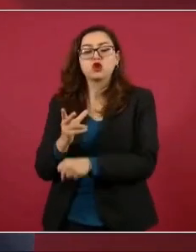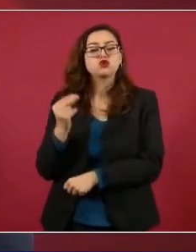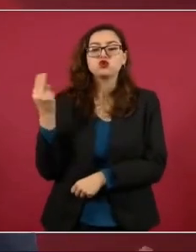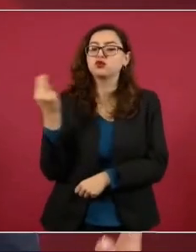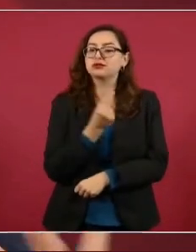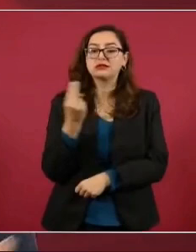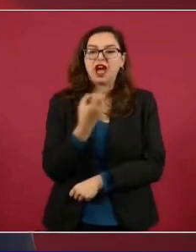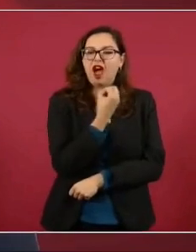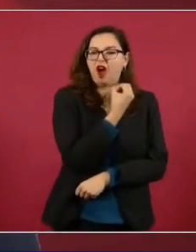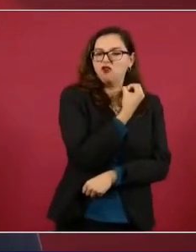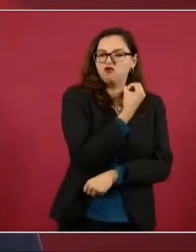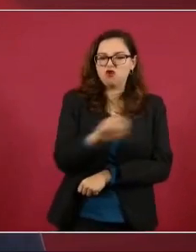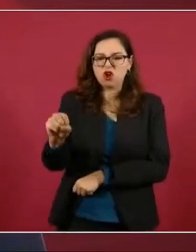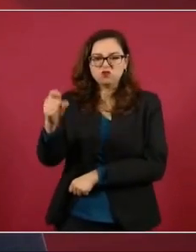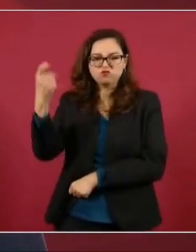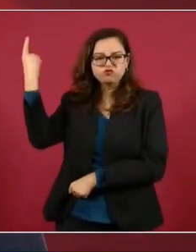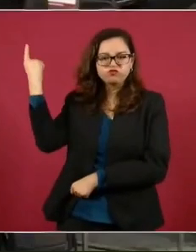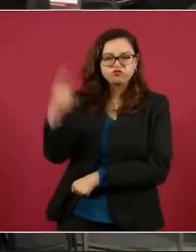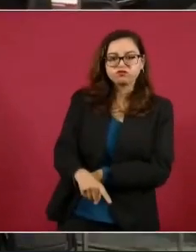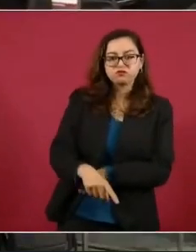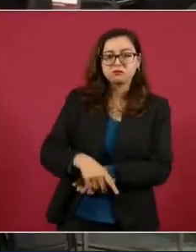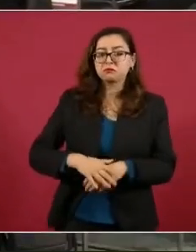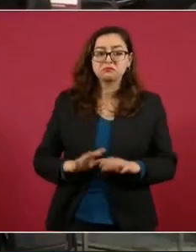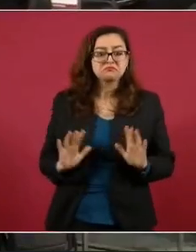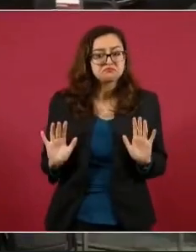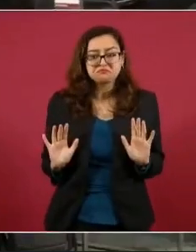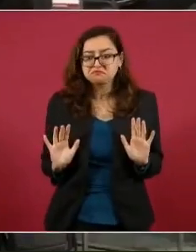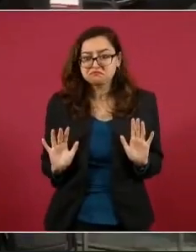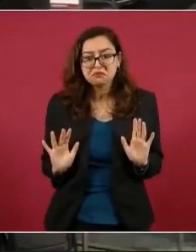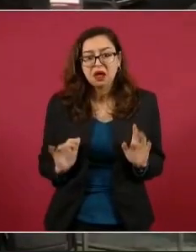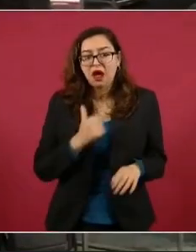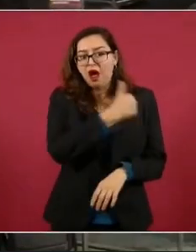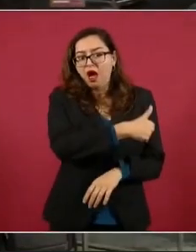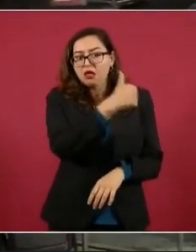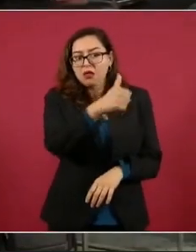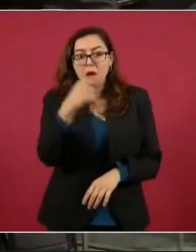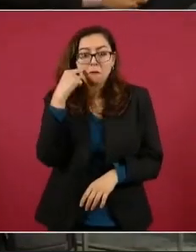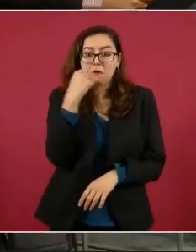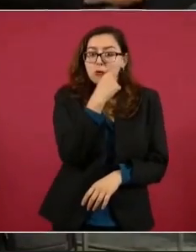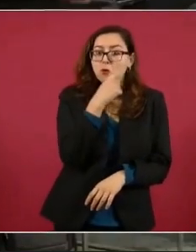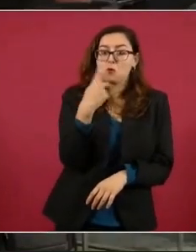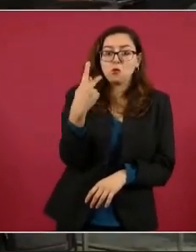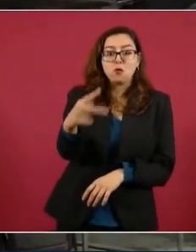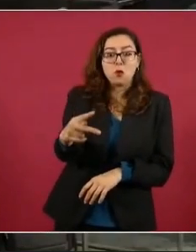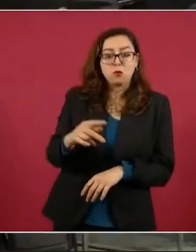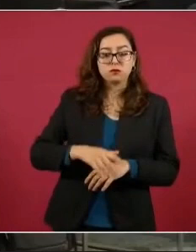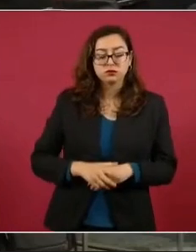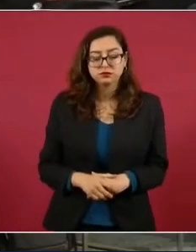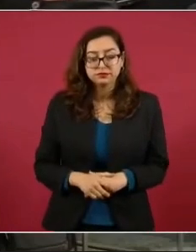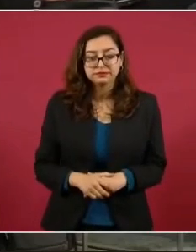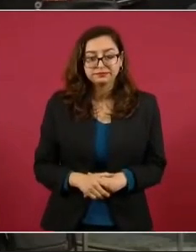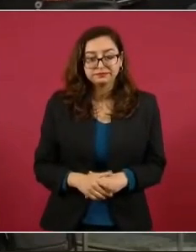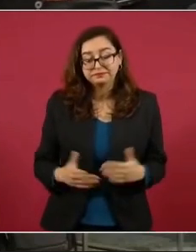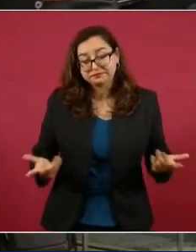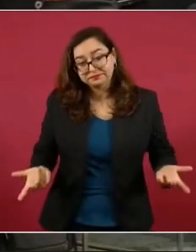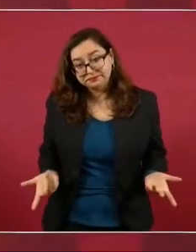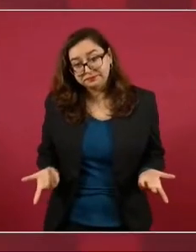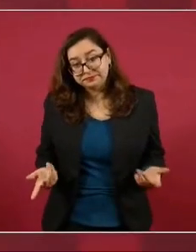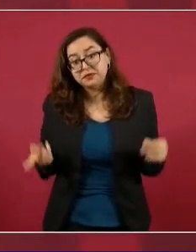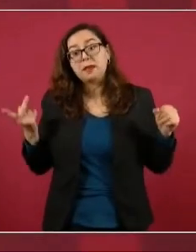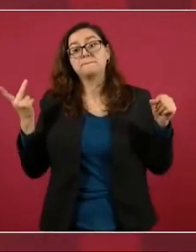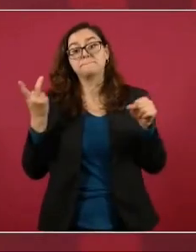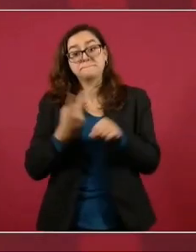el pueblo de México adopta esas decisiones. Ahora, algunos gobiernos estatales o